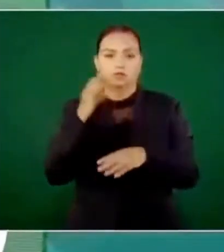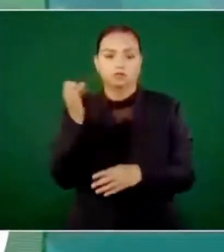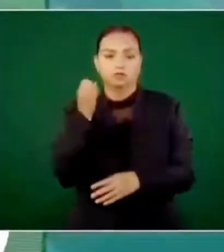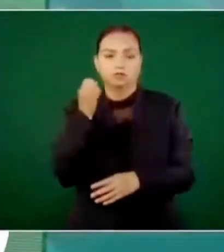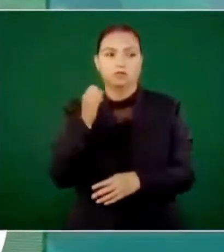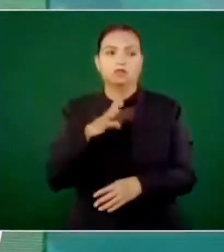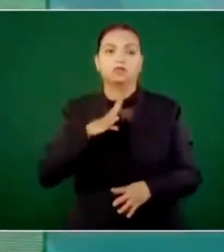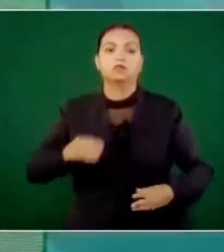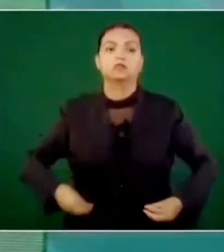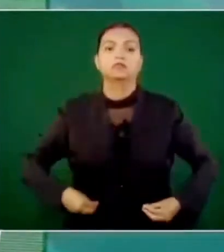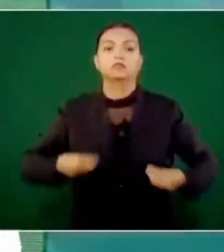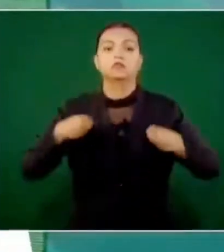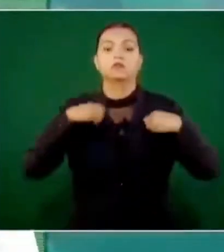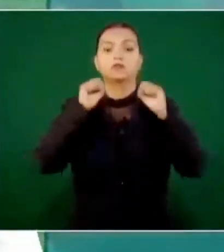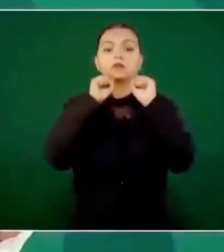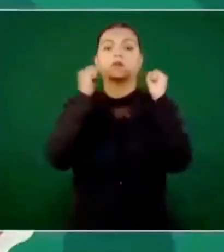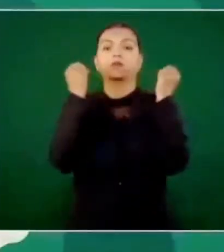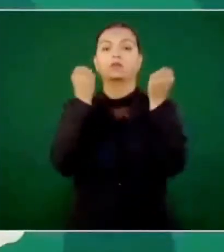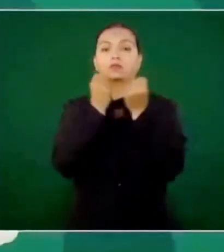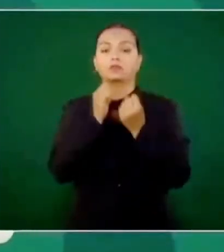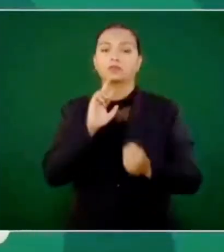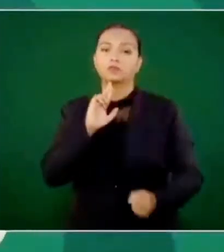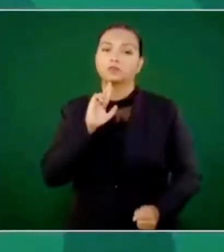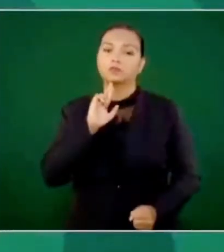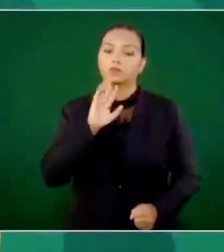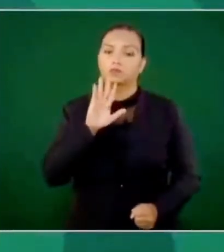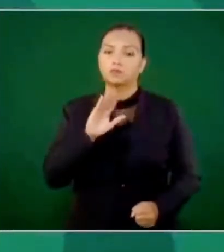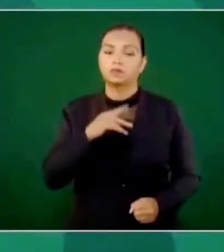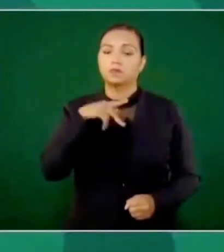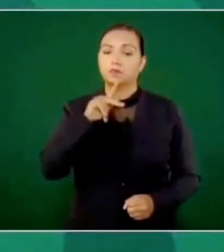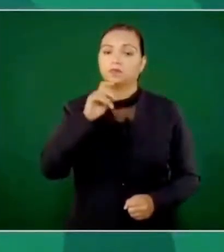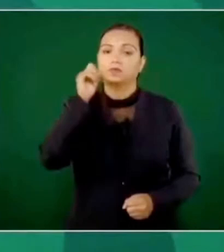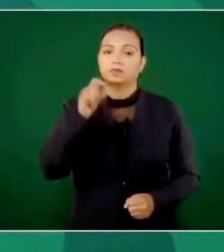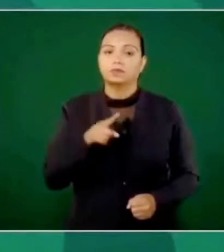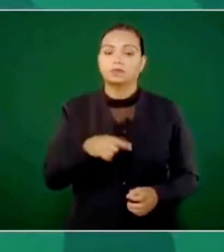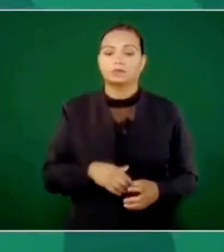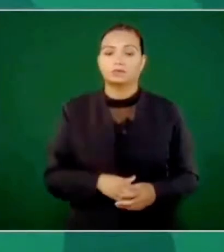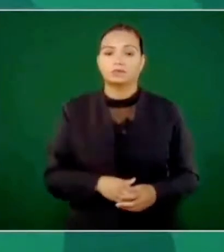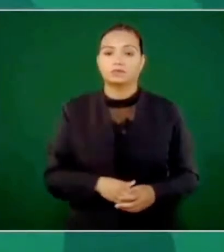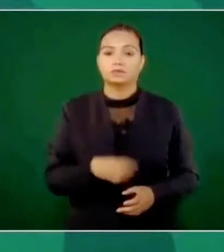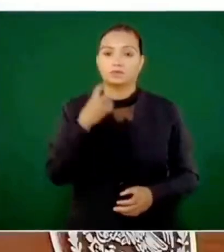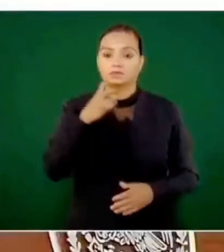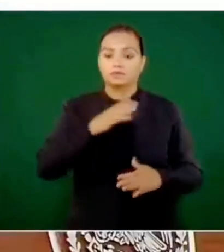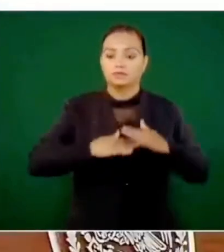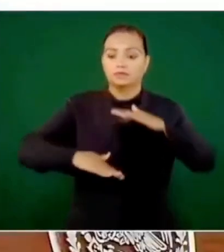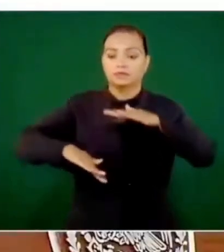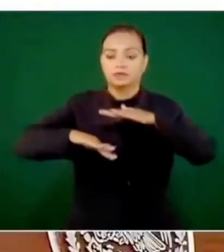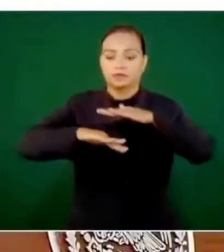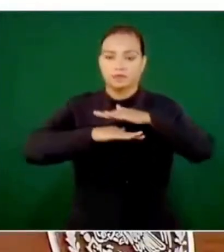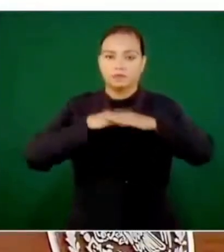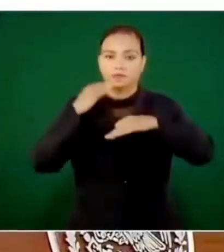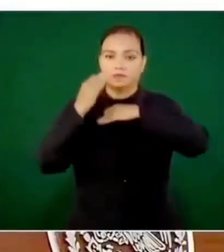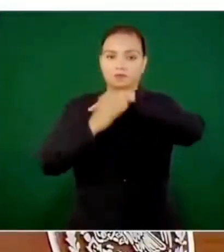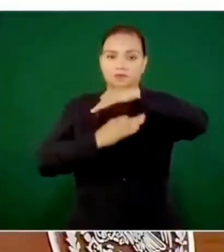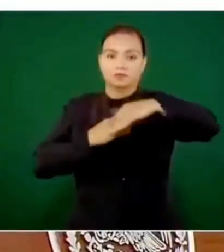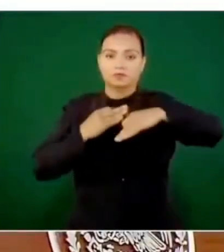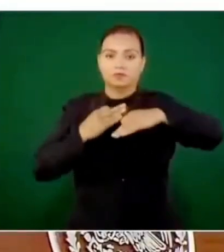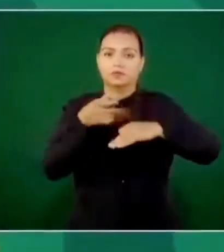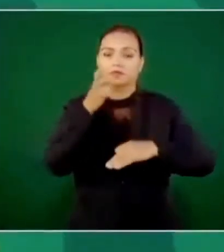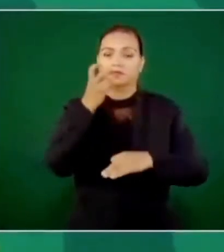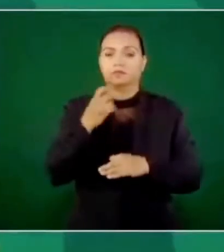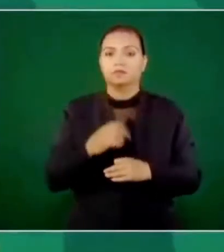se vive en una sociedad mejor. Pero también, esa es la base de todo. Por